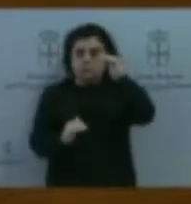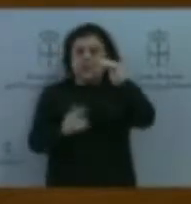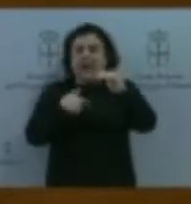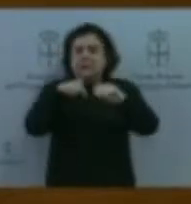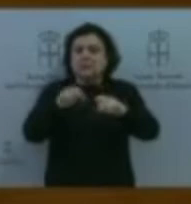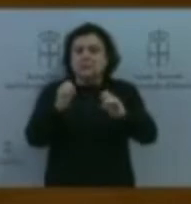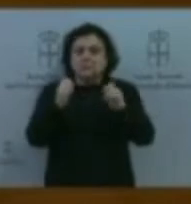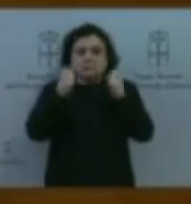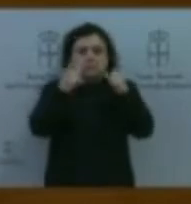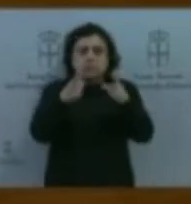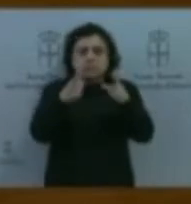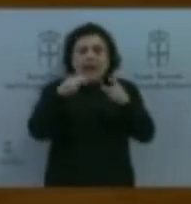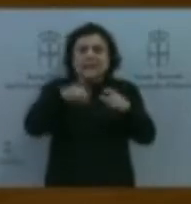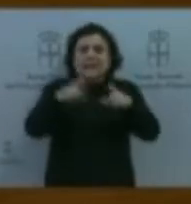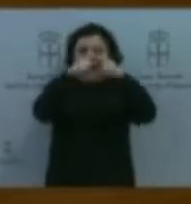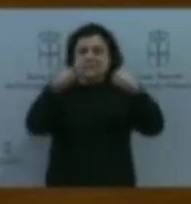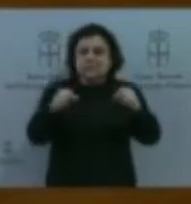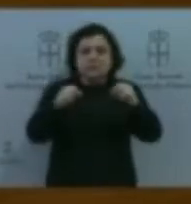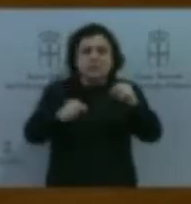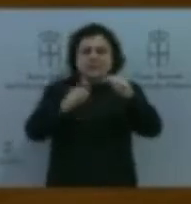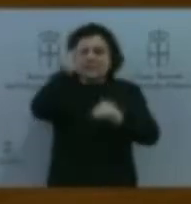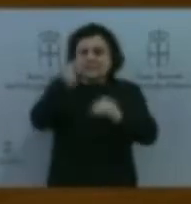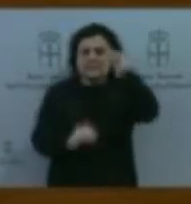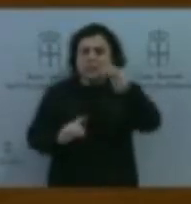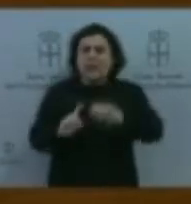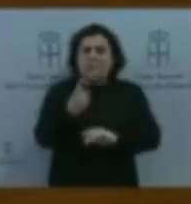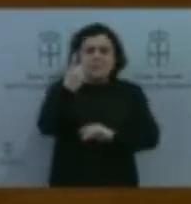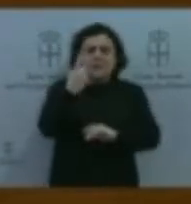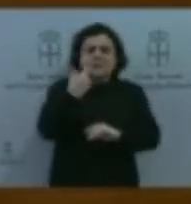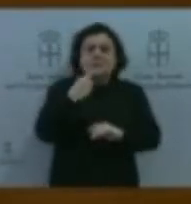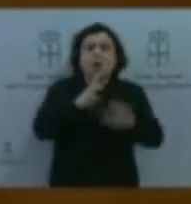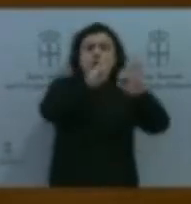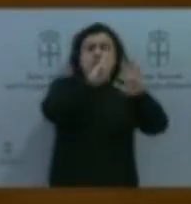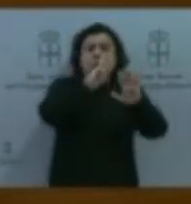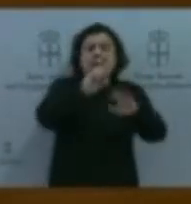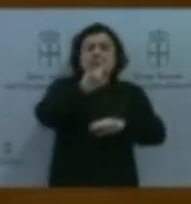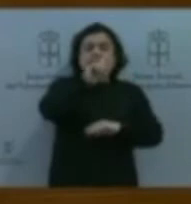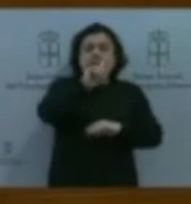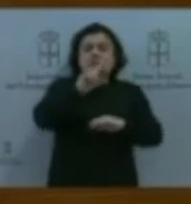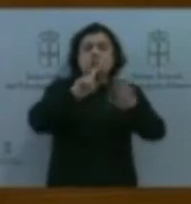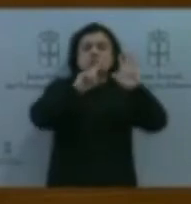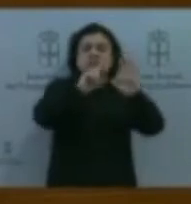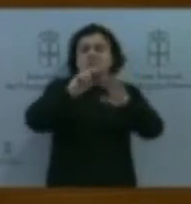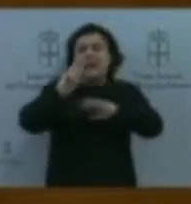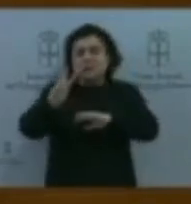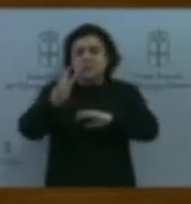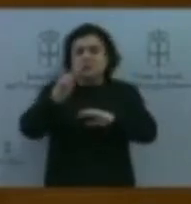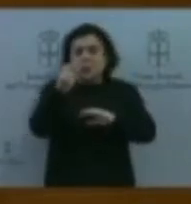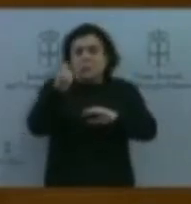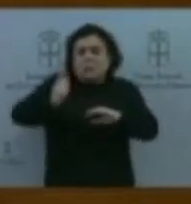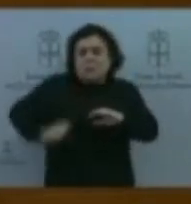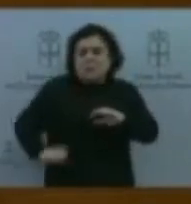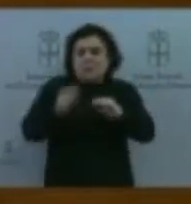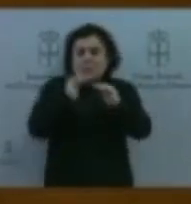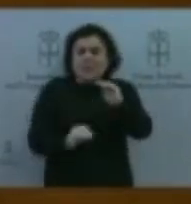trabajar si eres mujer. 8.168 euros menos en un mismo trabajo por ser mujer. ¿Le extraña,